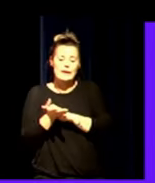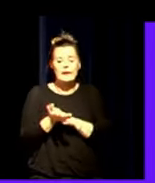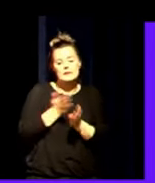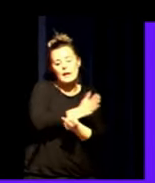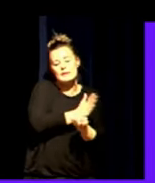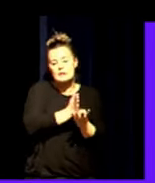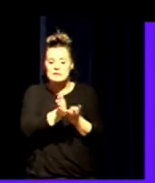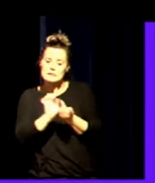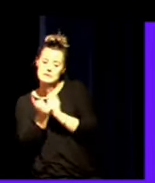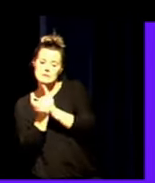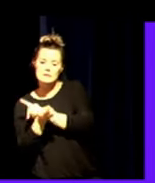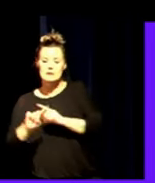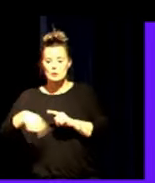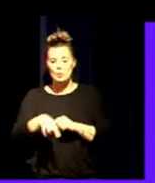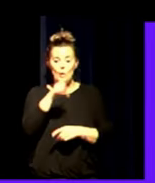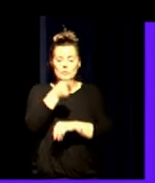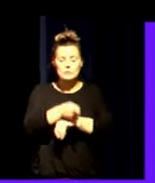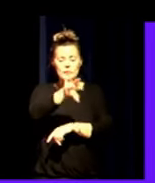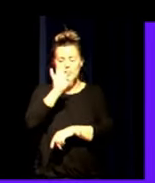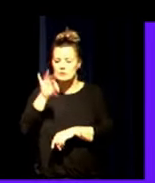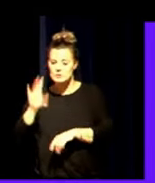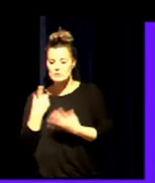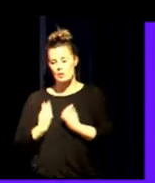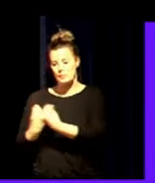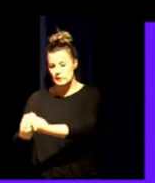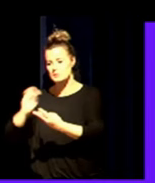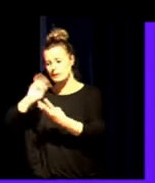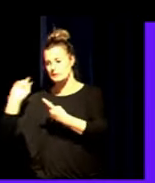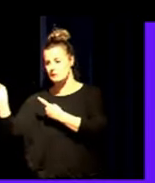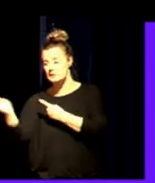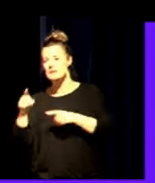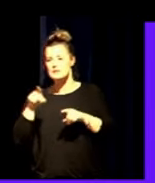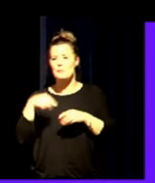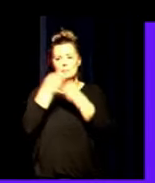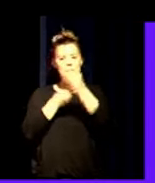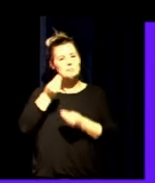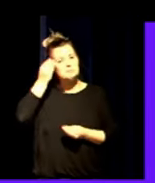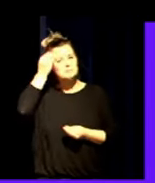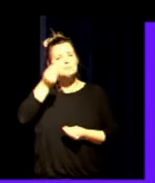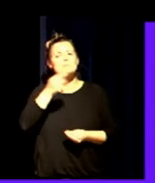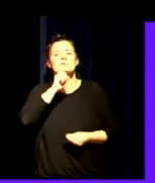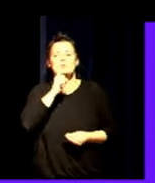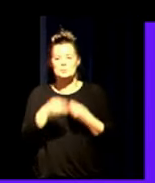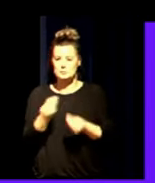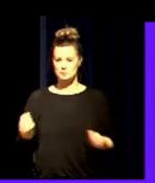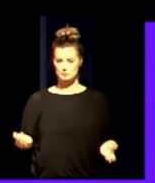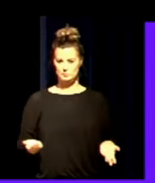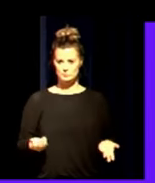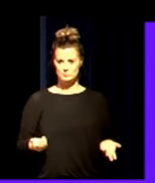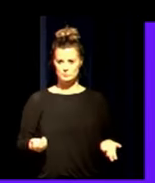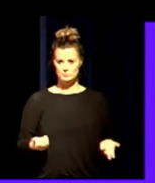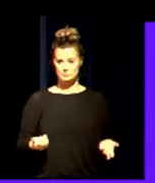alternativas, después toma de decisiones y acompañamiento, etcétera, etcétera? ¿Cómo pensamos que es mejor?